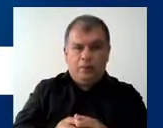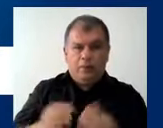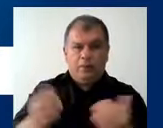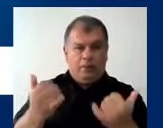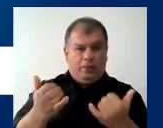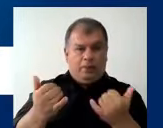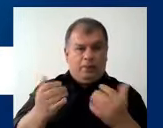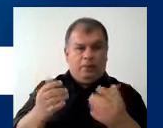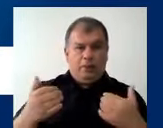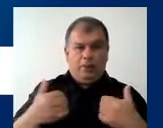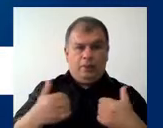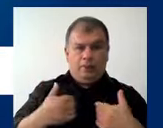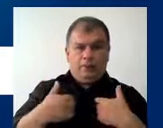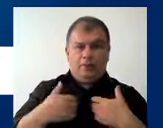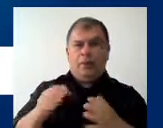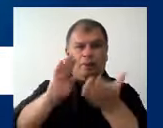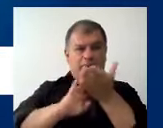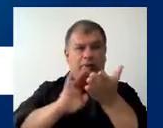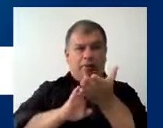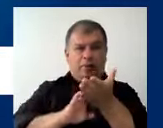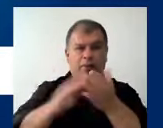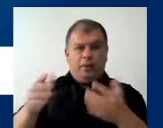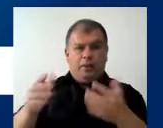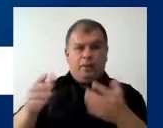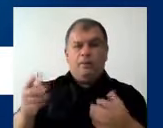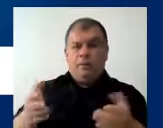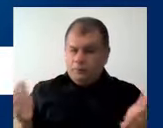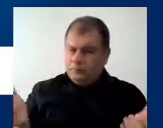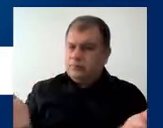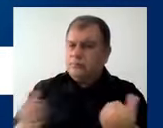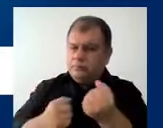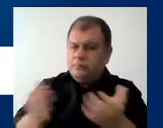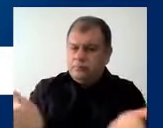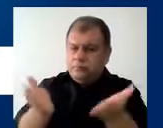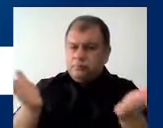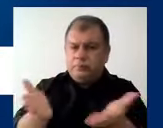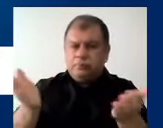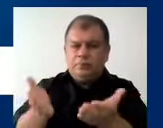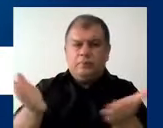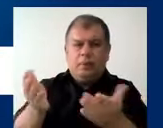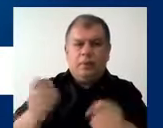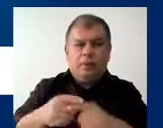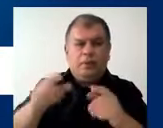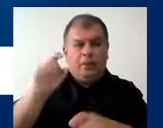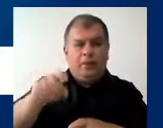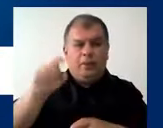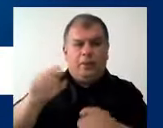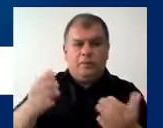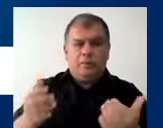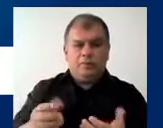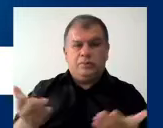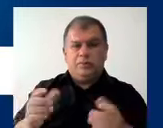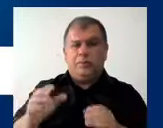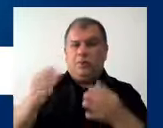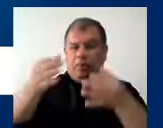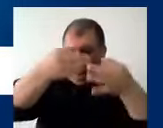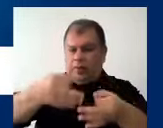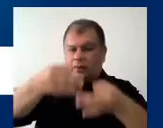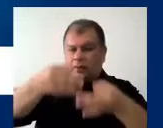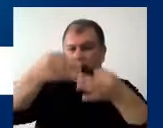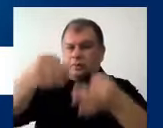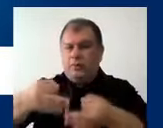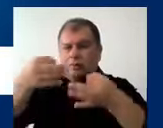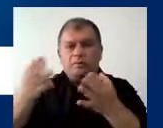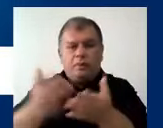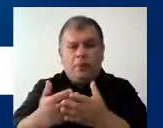sentido, desde la Defensoría sí hemos insistido en que lo que necesitamos son datos mucho más